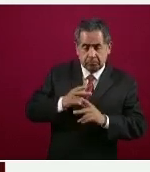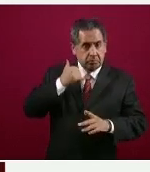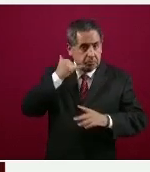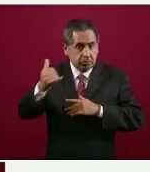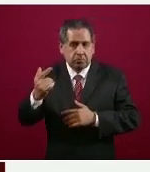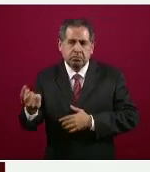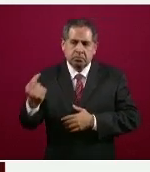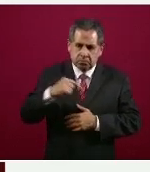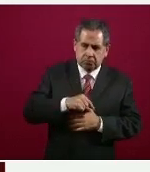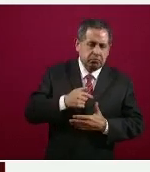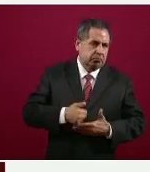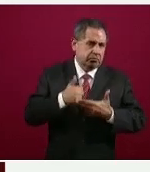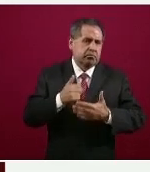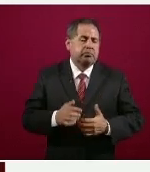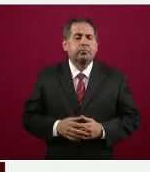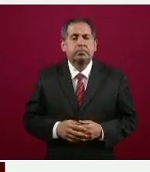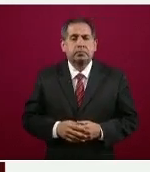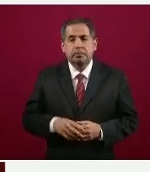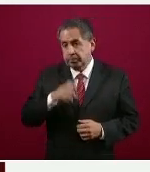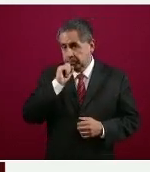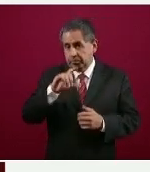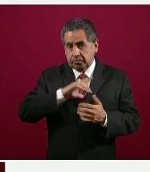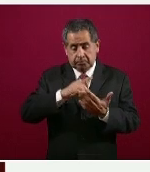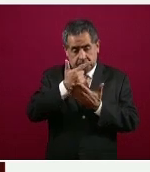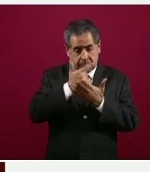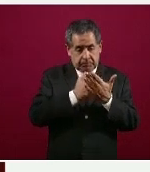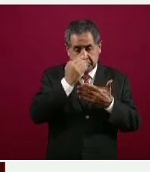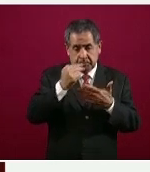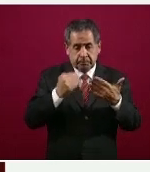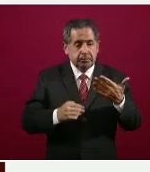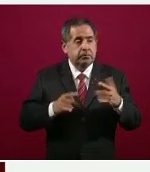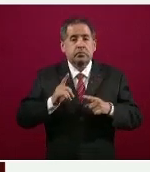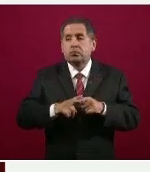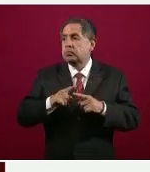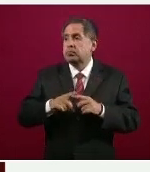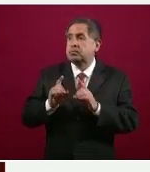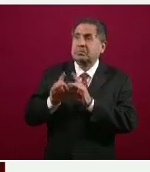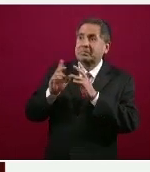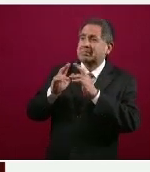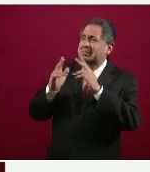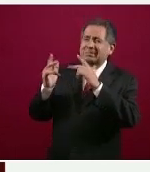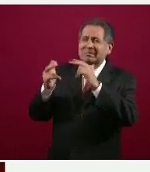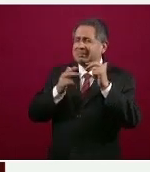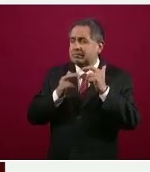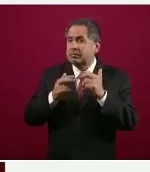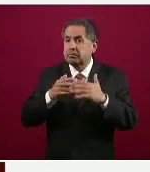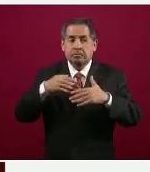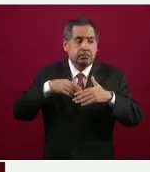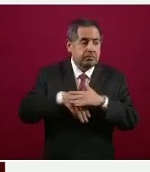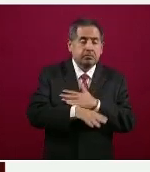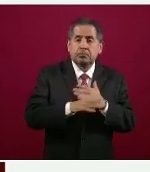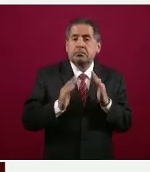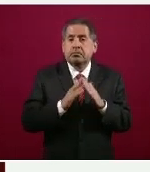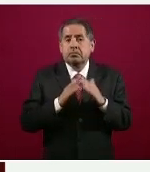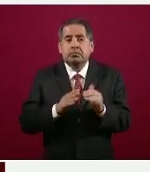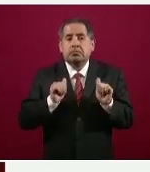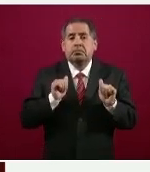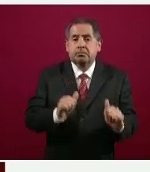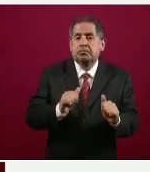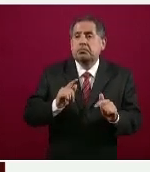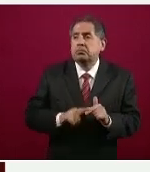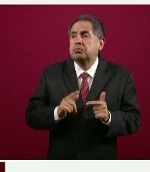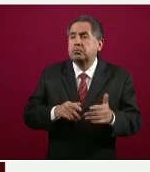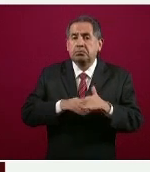con el Inventario Nacional de Refugios Temporales y cualquier persona lo puede ubicar, ahí están las direcciones donde los pueden ubicar,